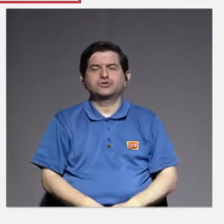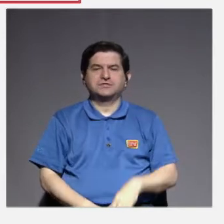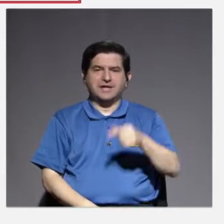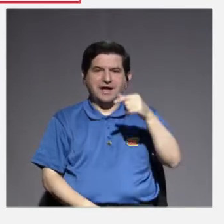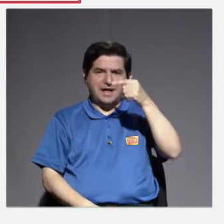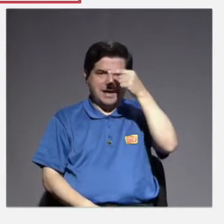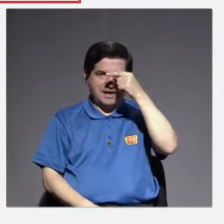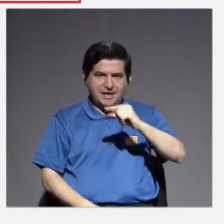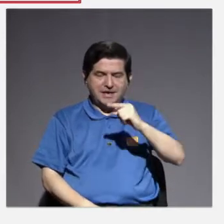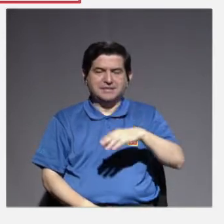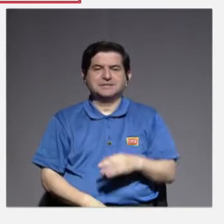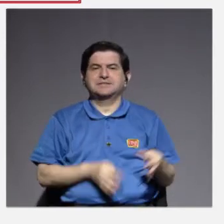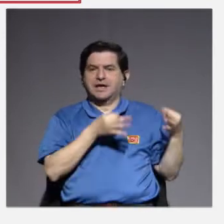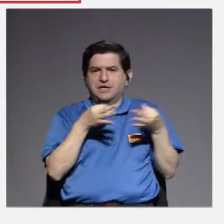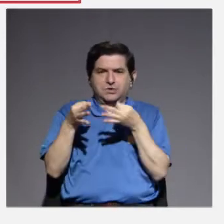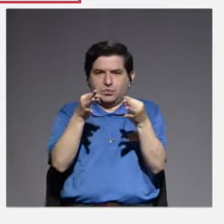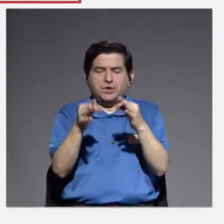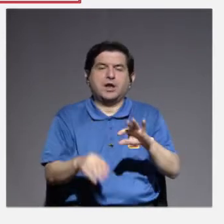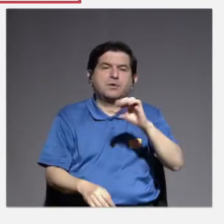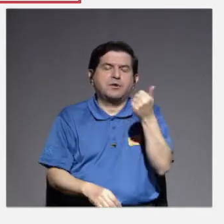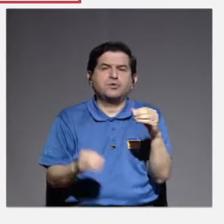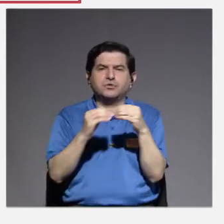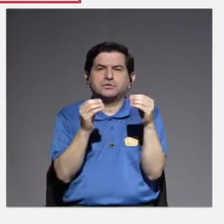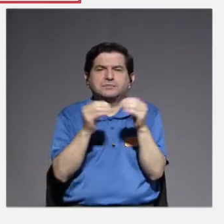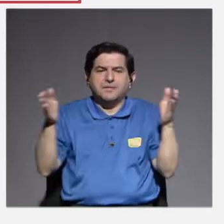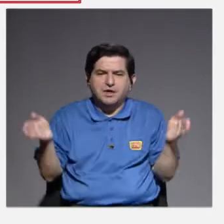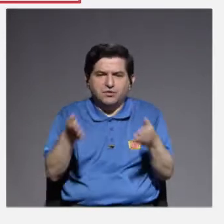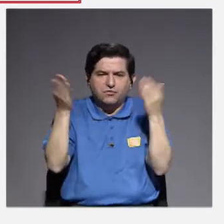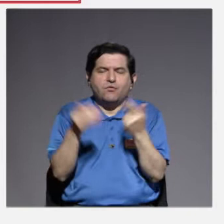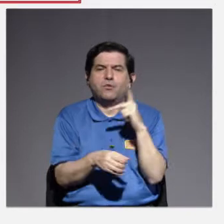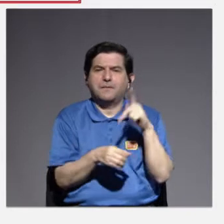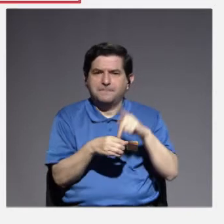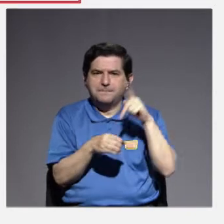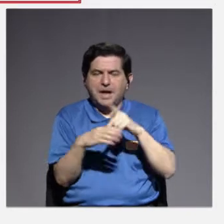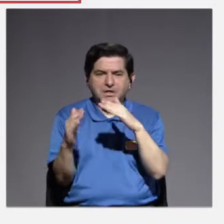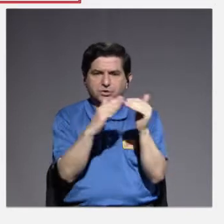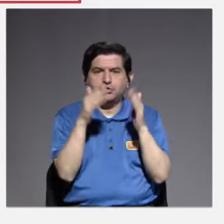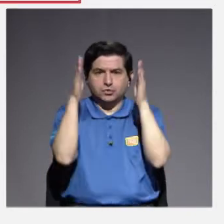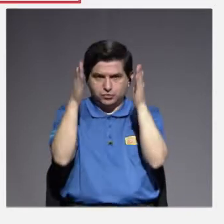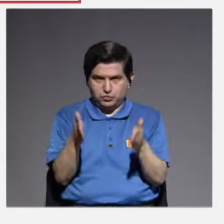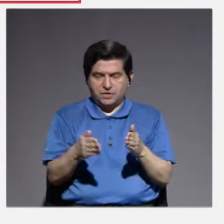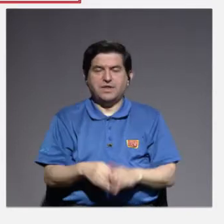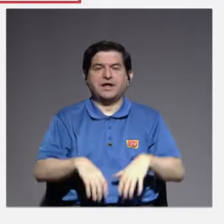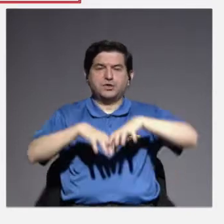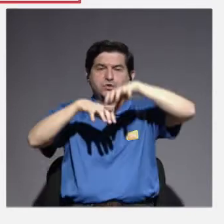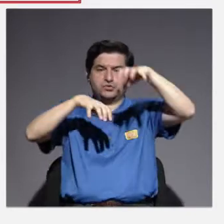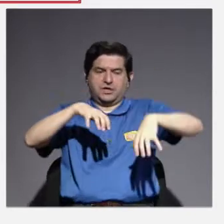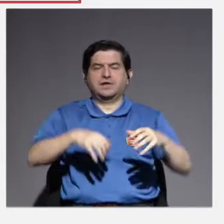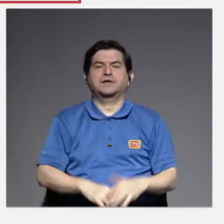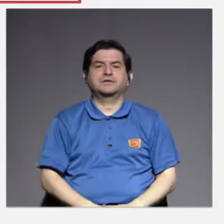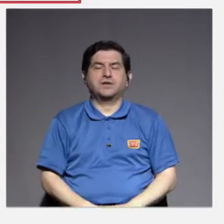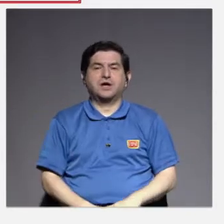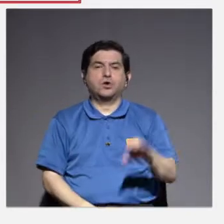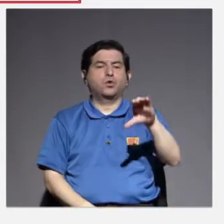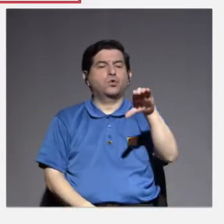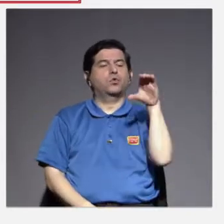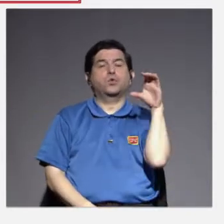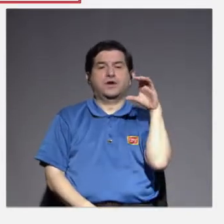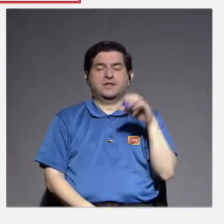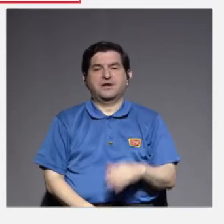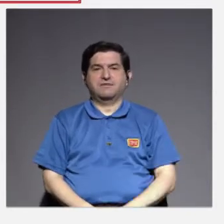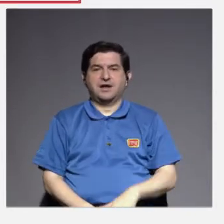y algunas que también van más por el fomento de la participación de la ciudadanía en el cantón, como lo es Curridabat con